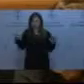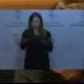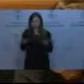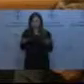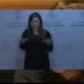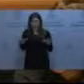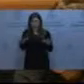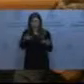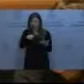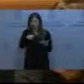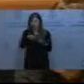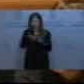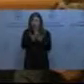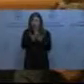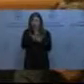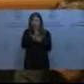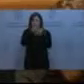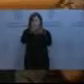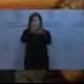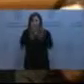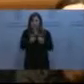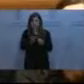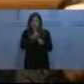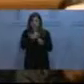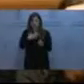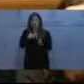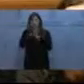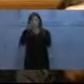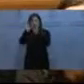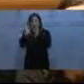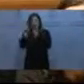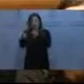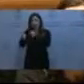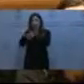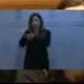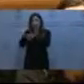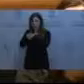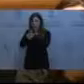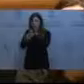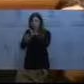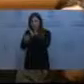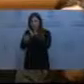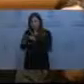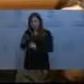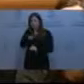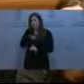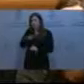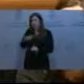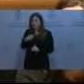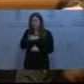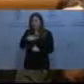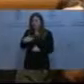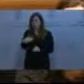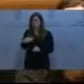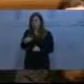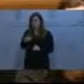nosotros solicitamos por escrito copia de esos informes que usted no me ha contestado si existen o no.